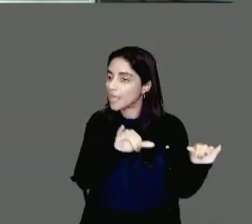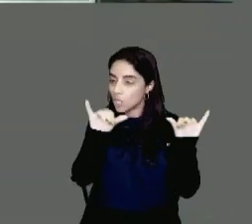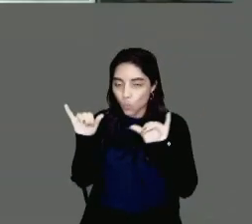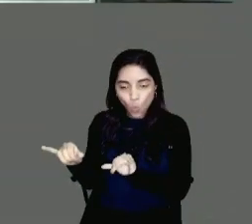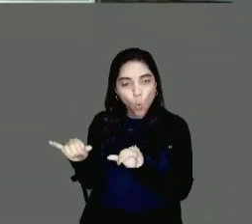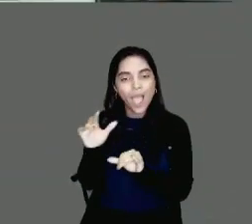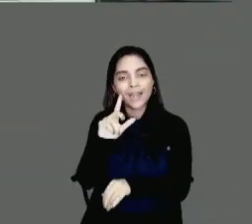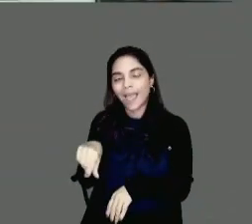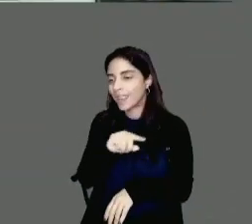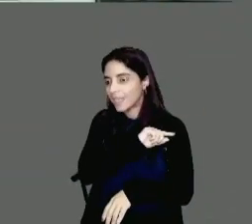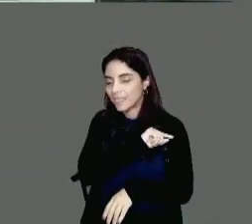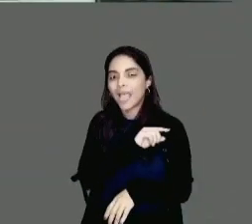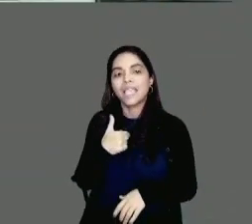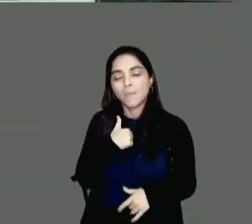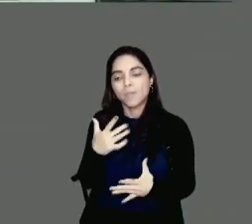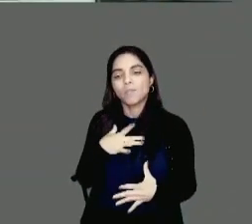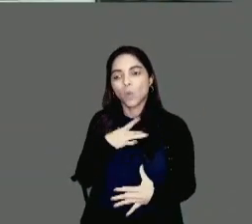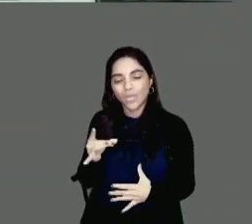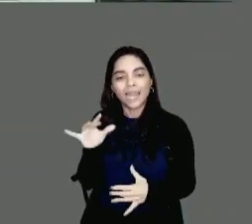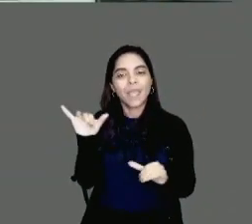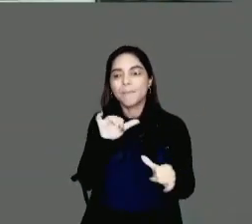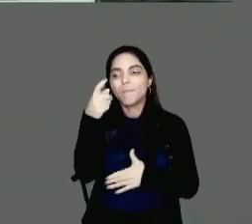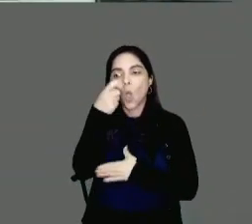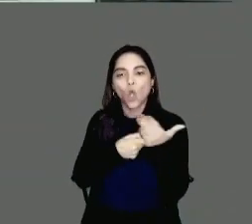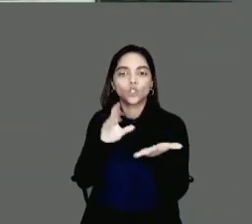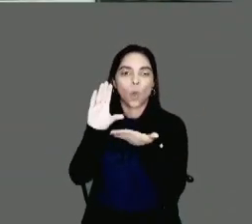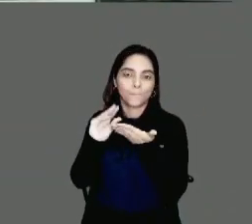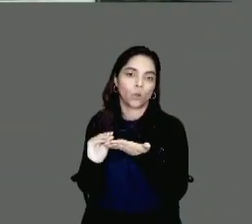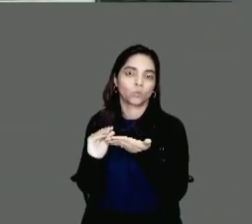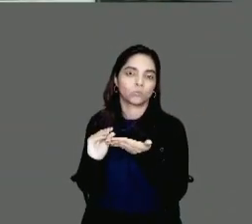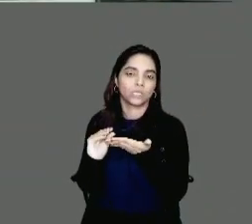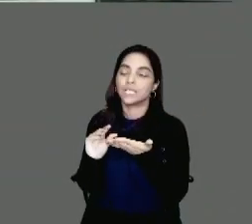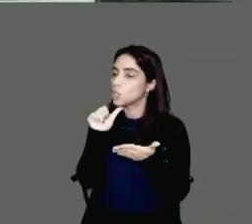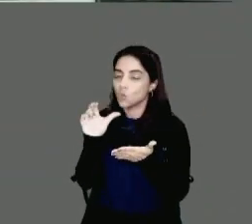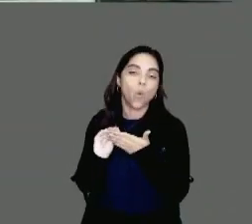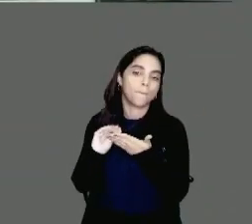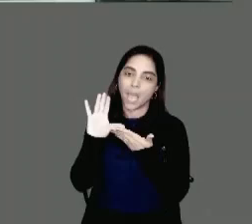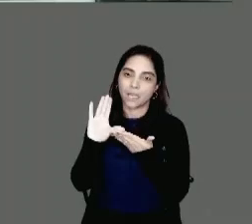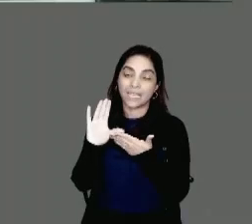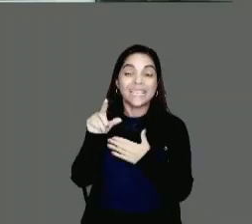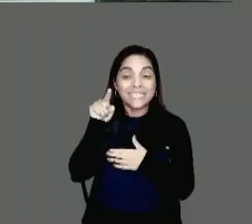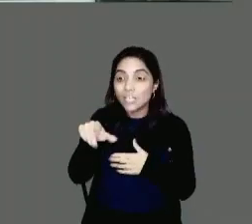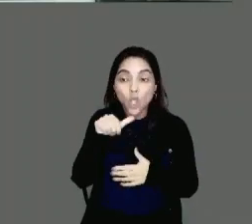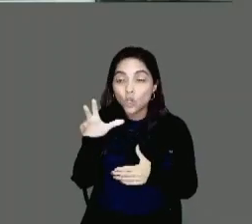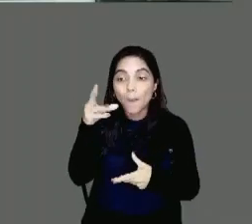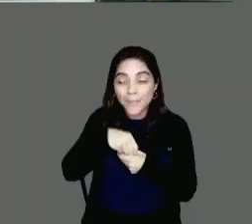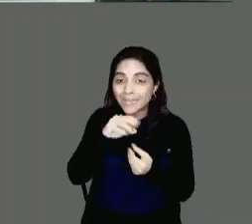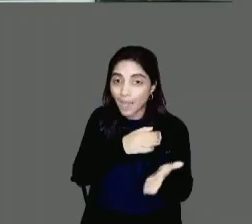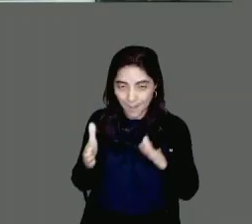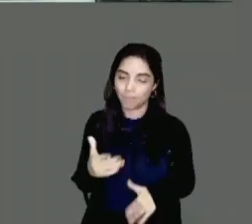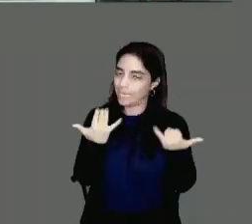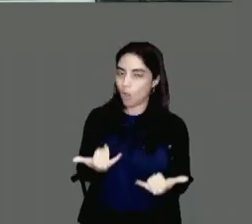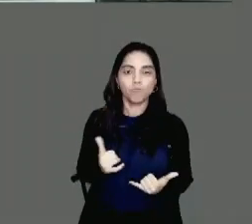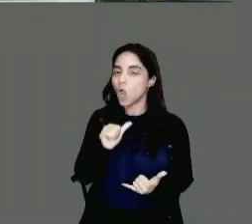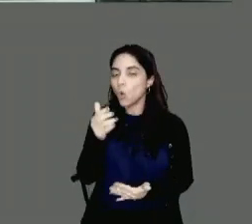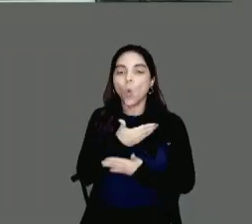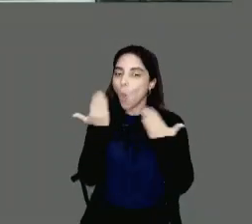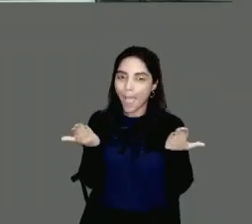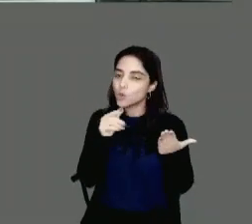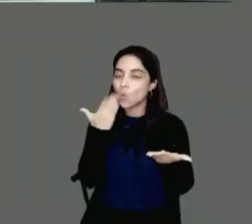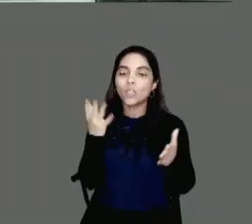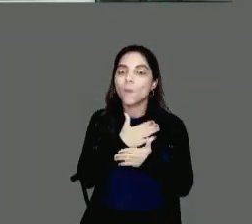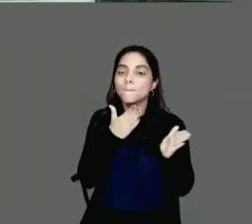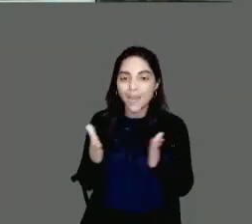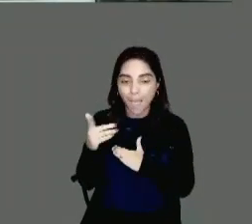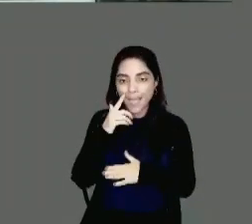misma calidad y yo me gustaría que fuera del mismo costo menor Si eso no está en el pipeline y ahora mismo le digo que no está porque para construir